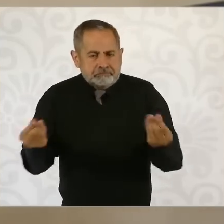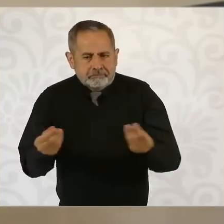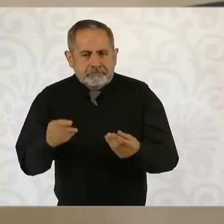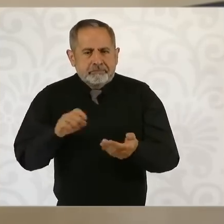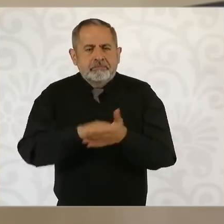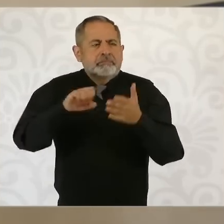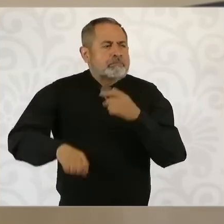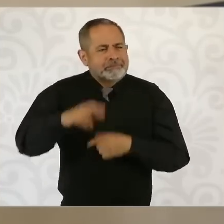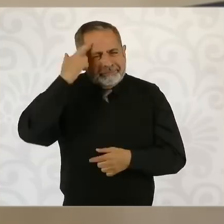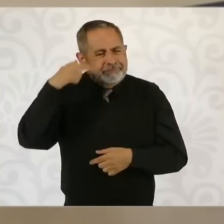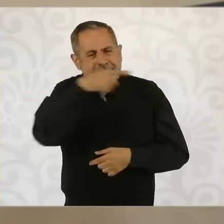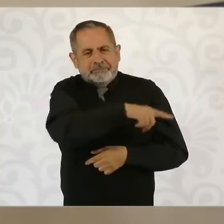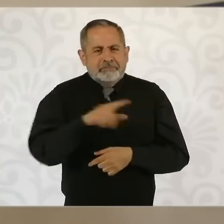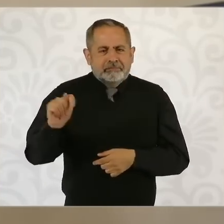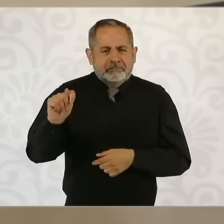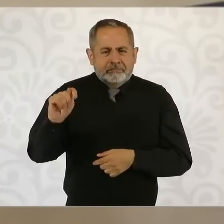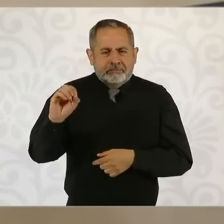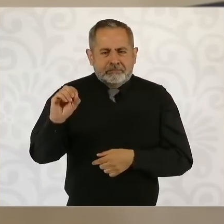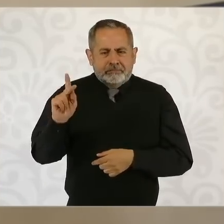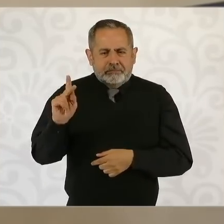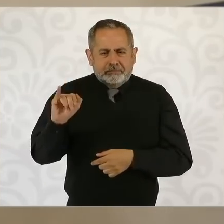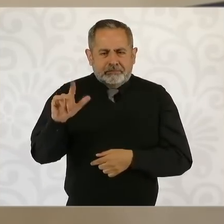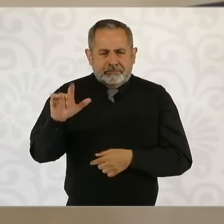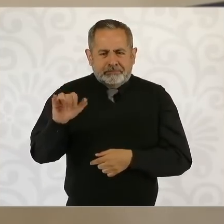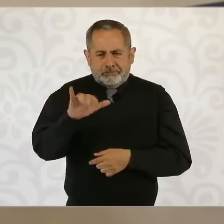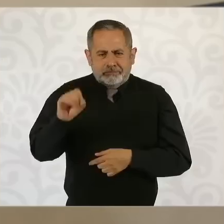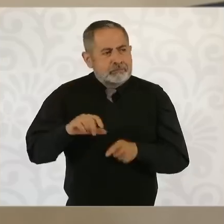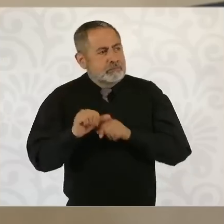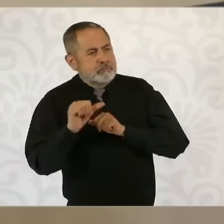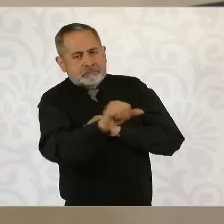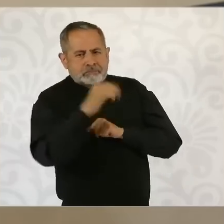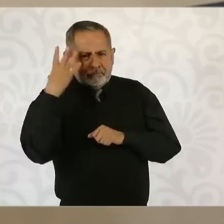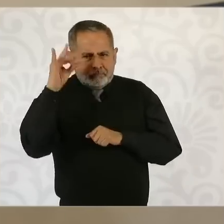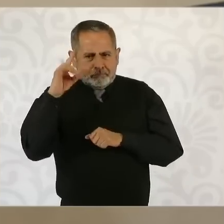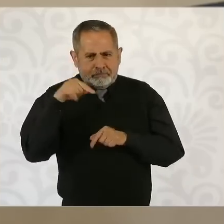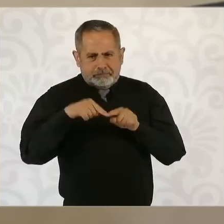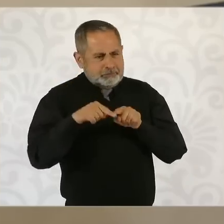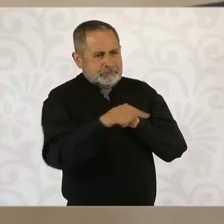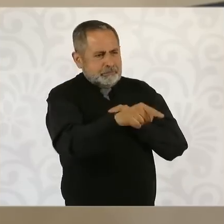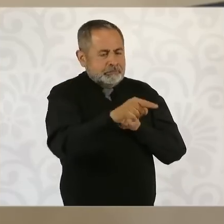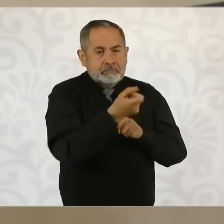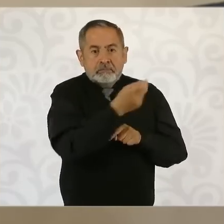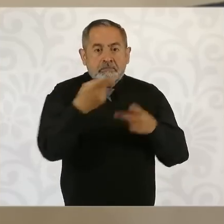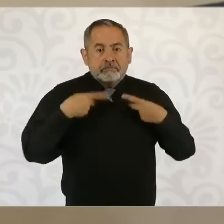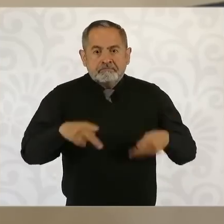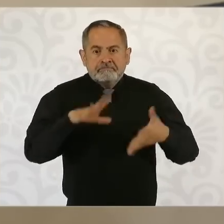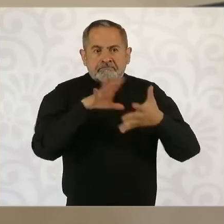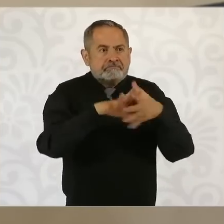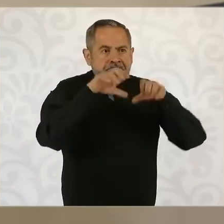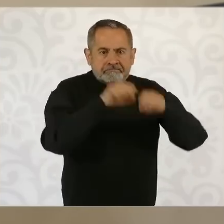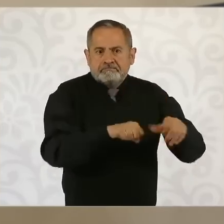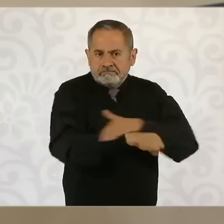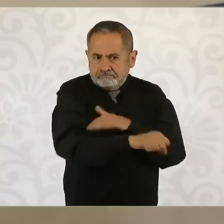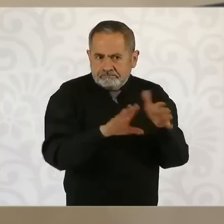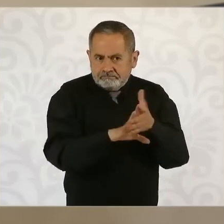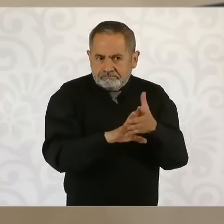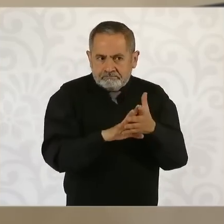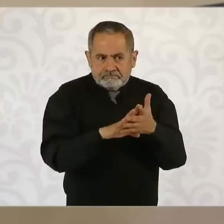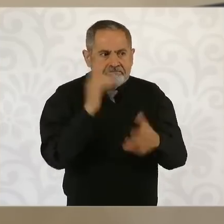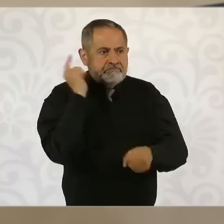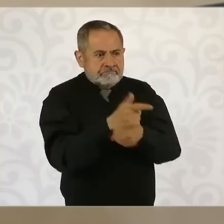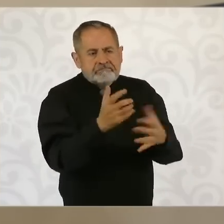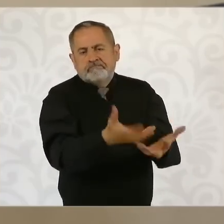en Topilejo, un suceso muy complicado en el que un cártel tenía secuestradas a personas, pero este grupo